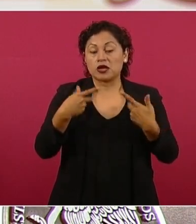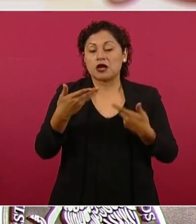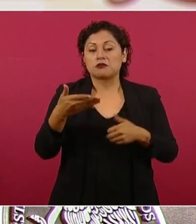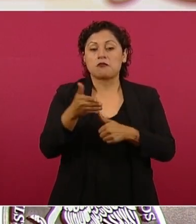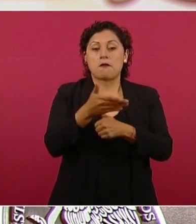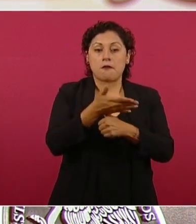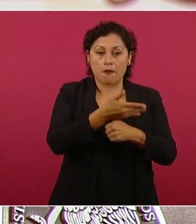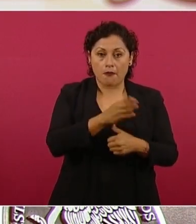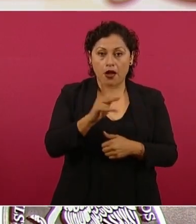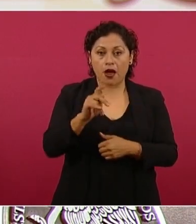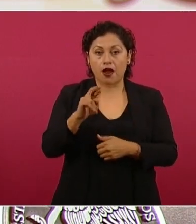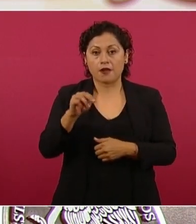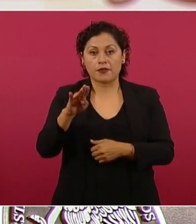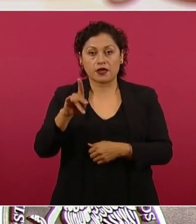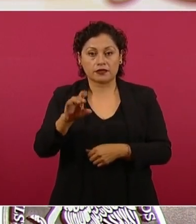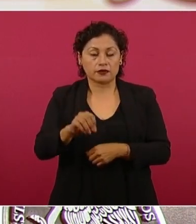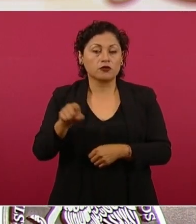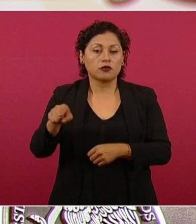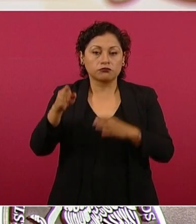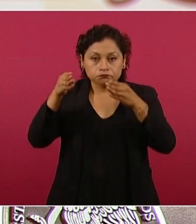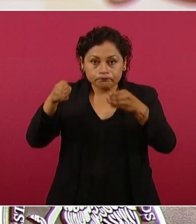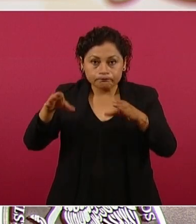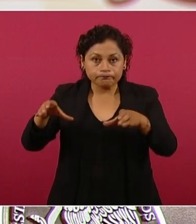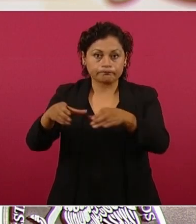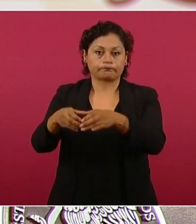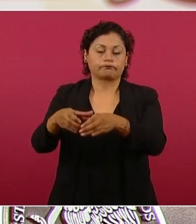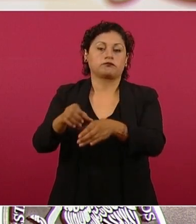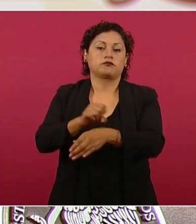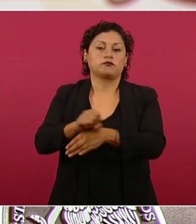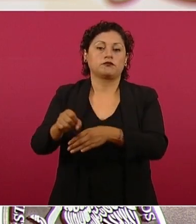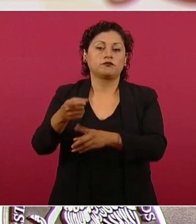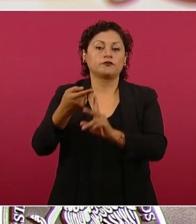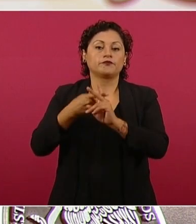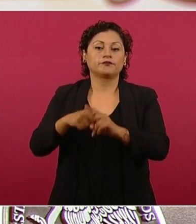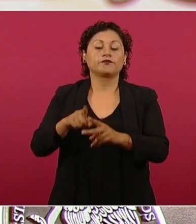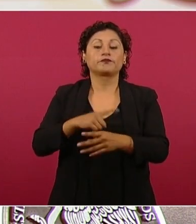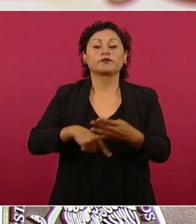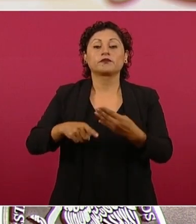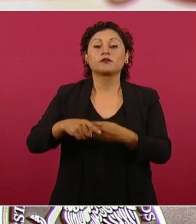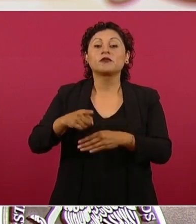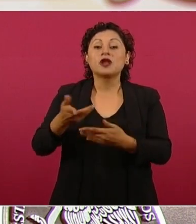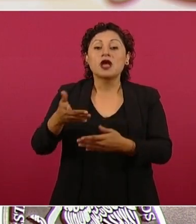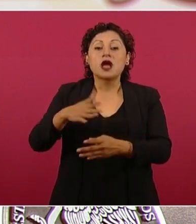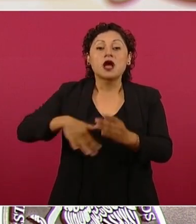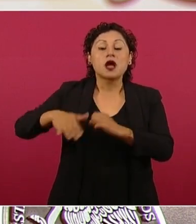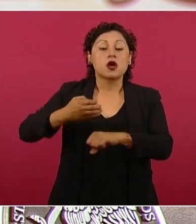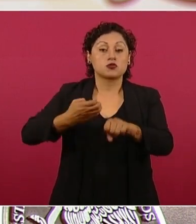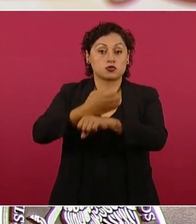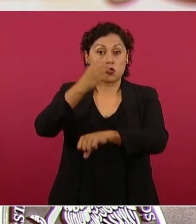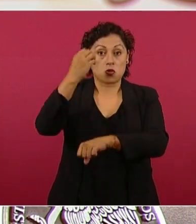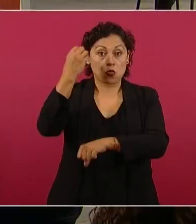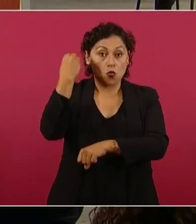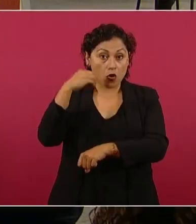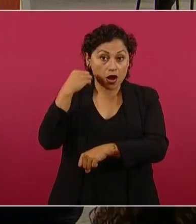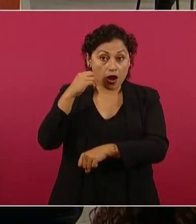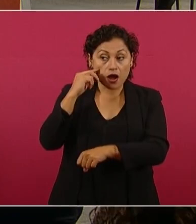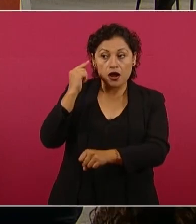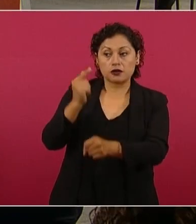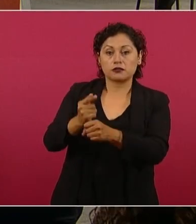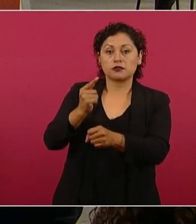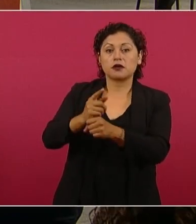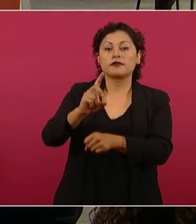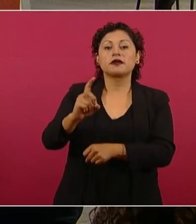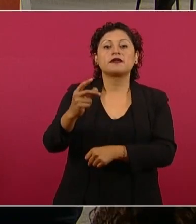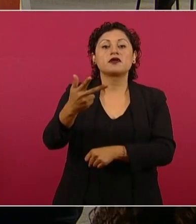paramédicos y que están en la parte de atención médica. Respecto a la infraestructura, en Oaxaca hay 38